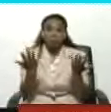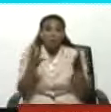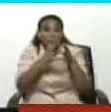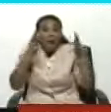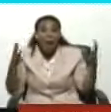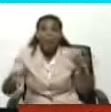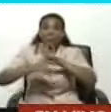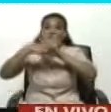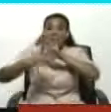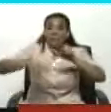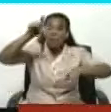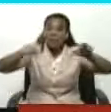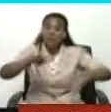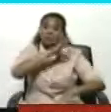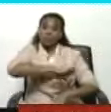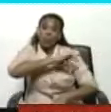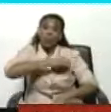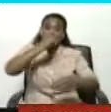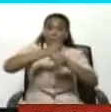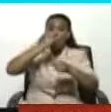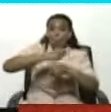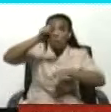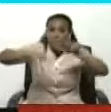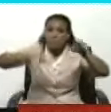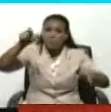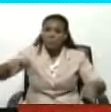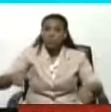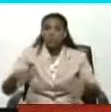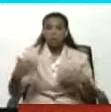¿Ampliaron los derechos sociales y laborales de los venezolanos?